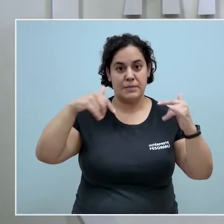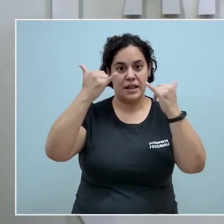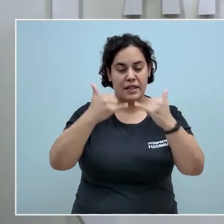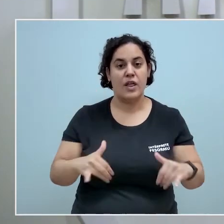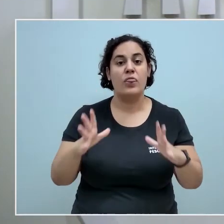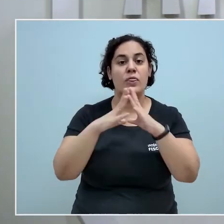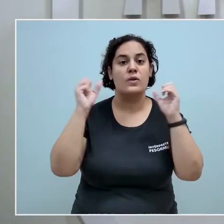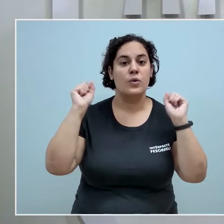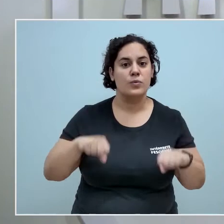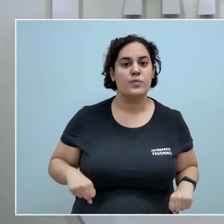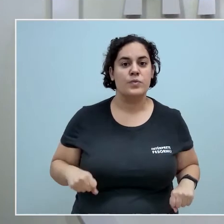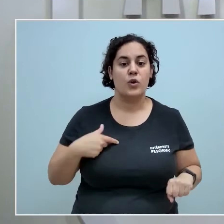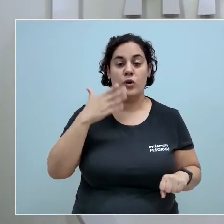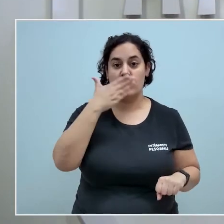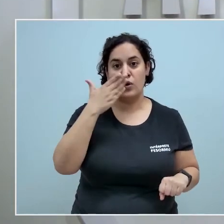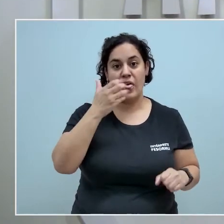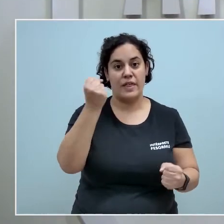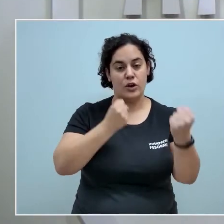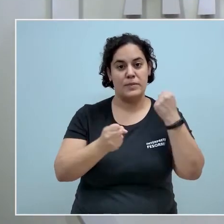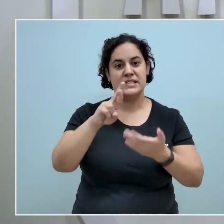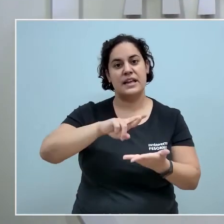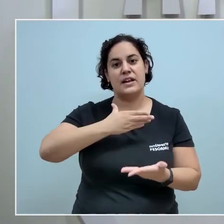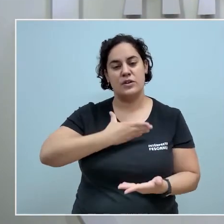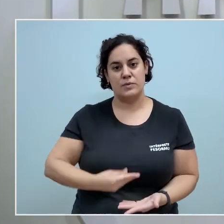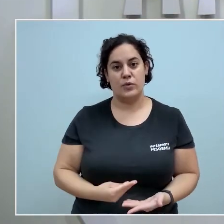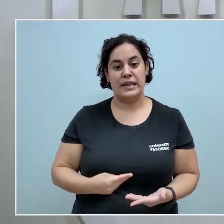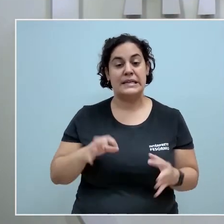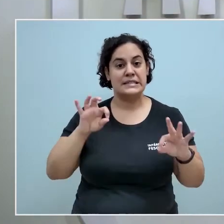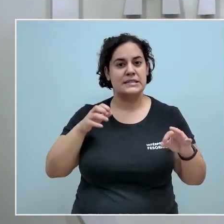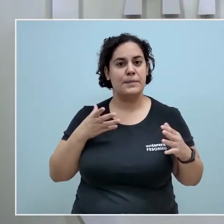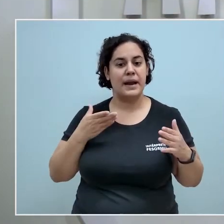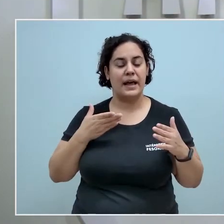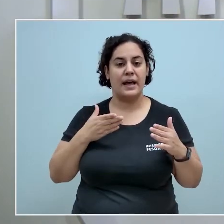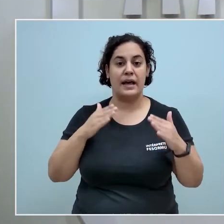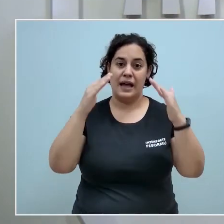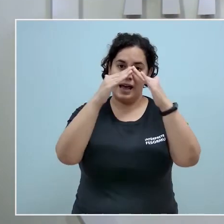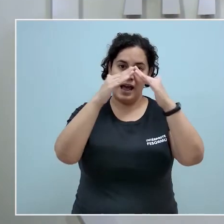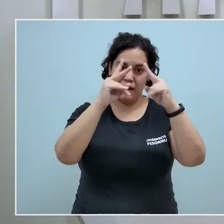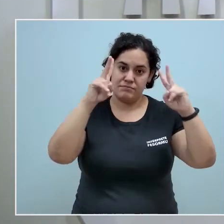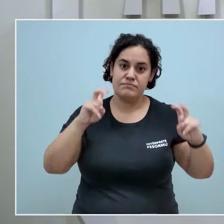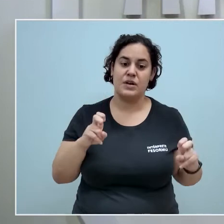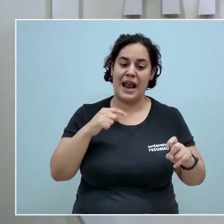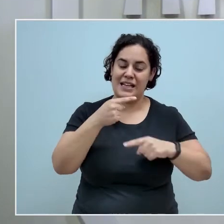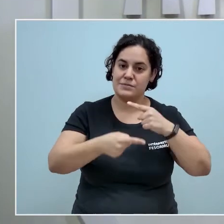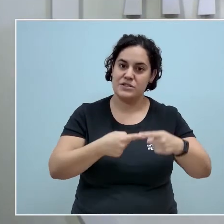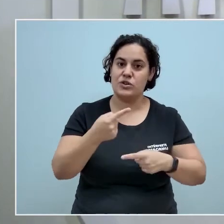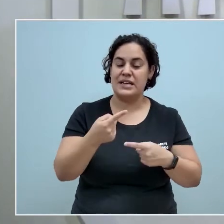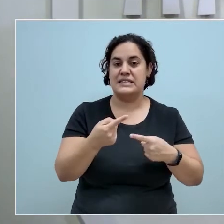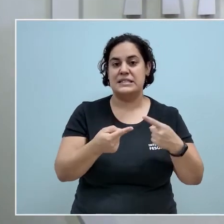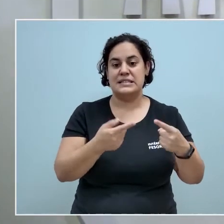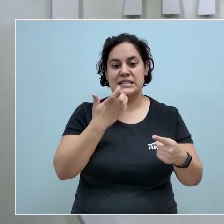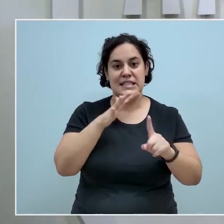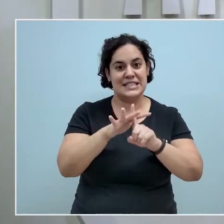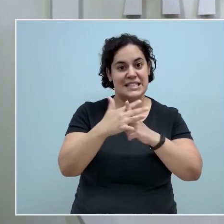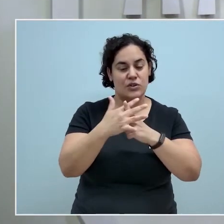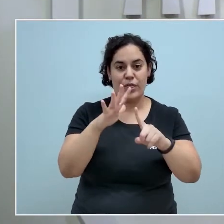un convenio con el Colegio de Economistas de la región de Murcia para ayudar a permanecer en sus hogares a las familias que estén en